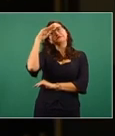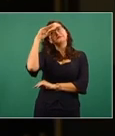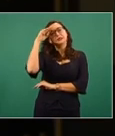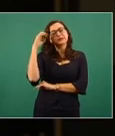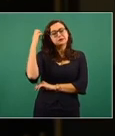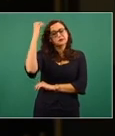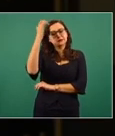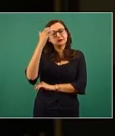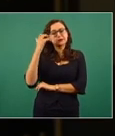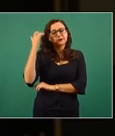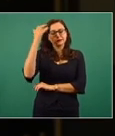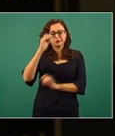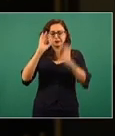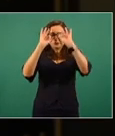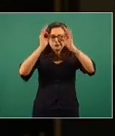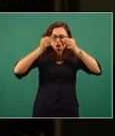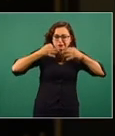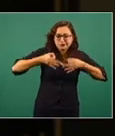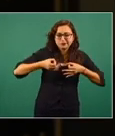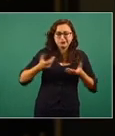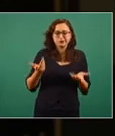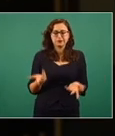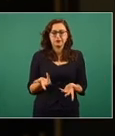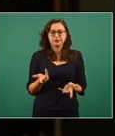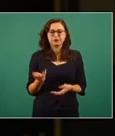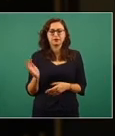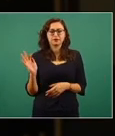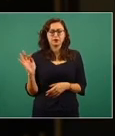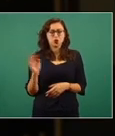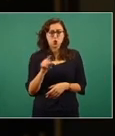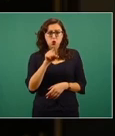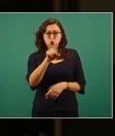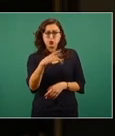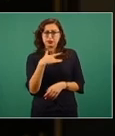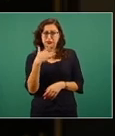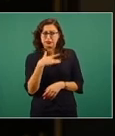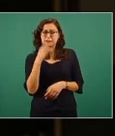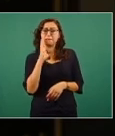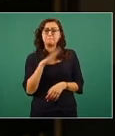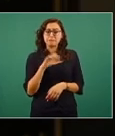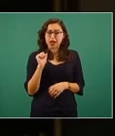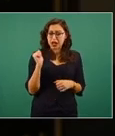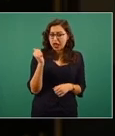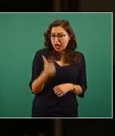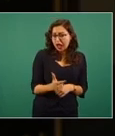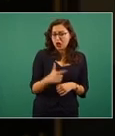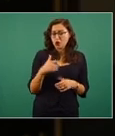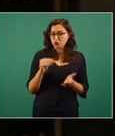me ha fascinado la respuesta del presidente Andrés Manuel López Obrador la mañana de hoy.